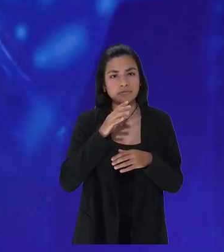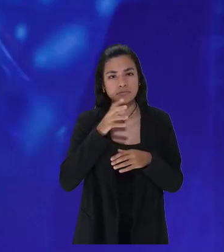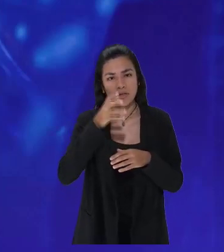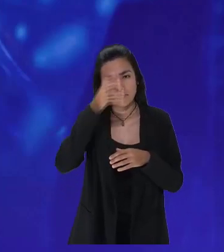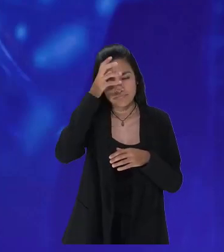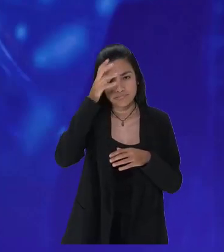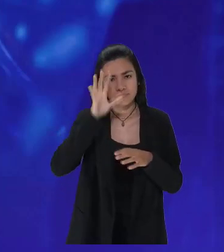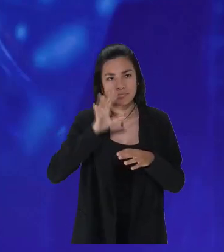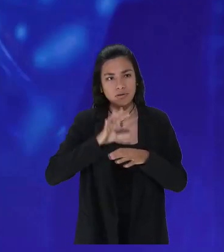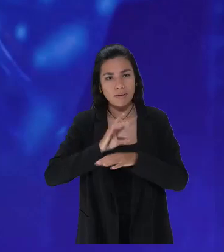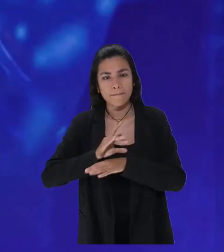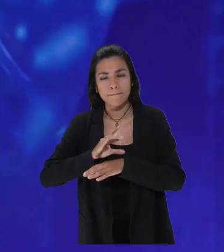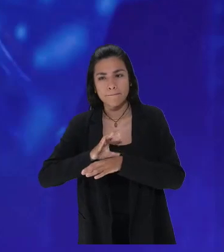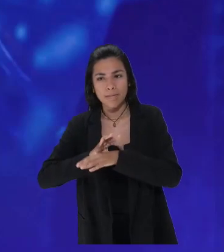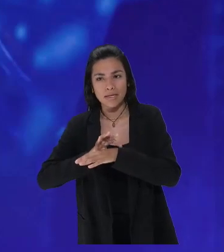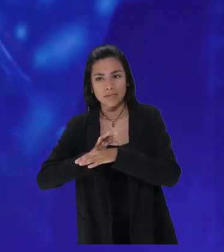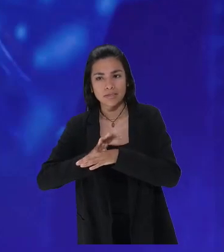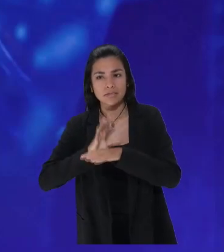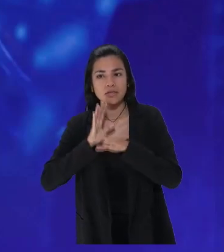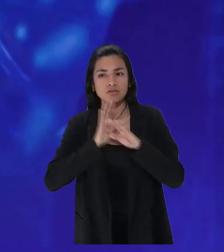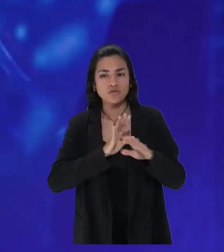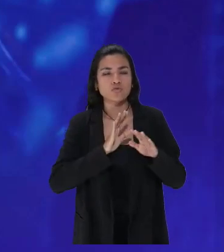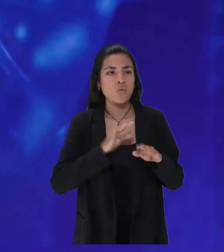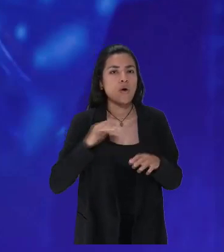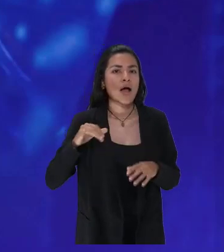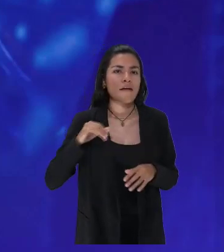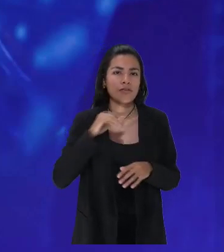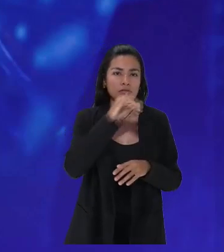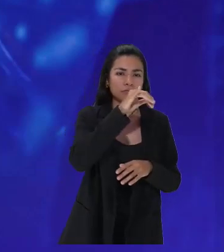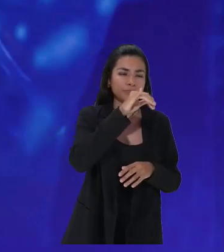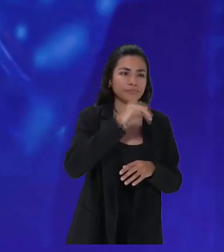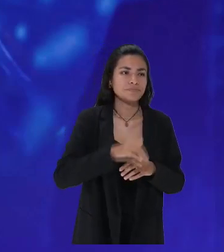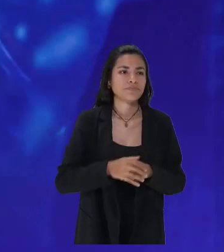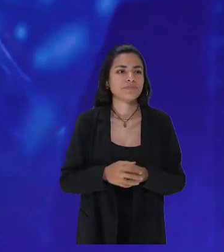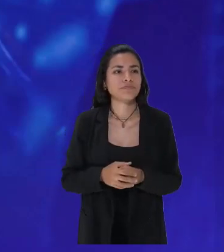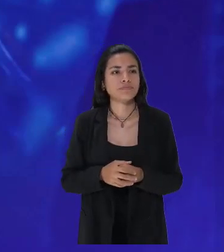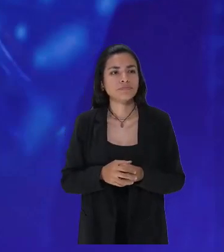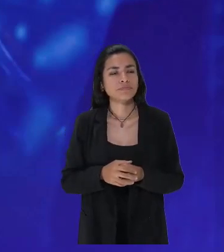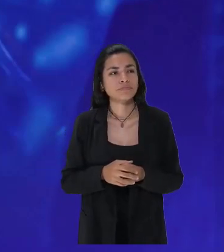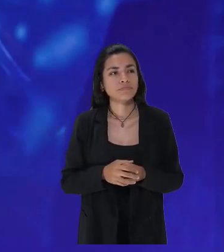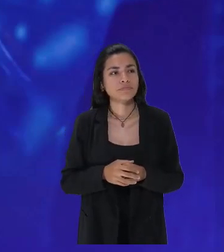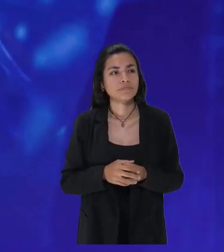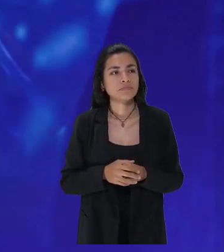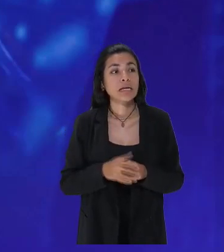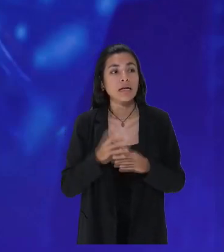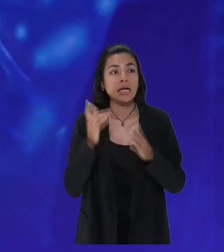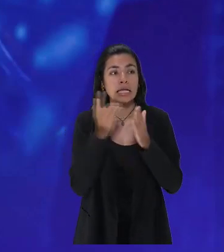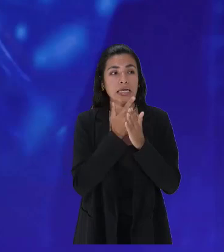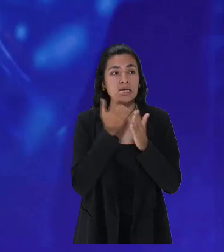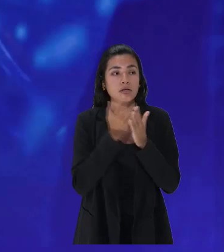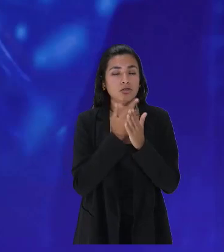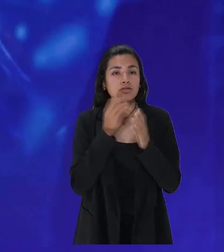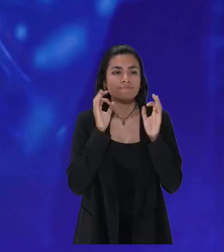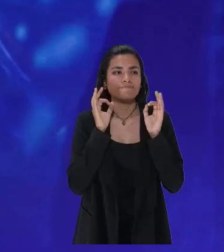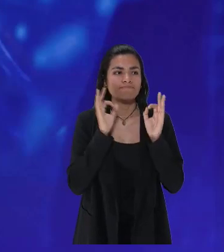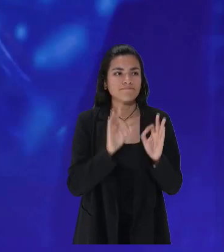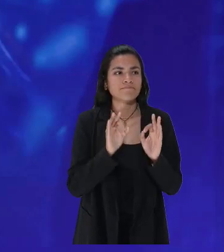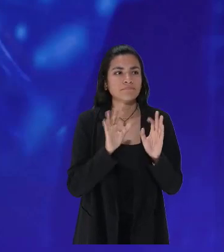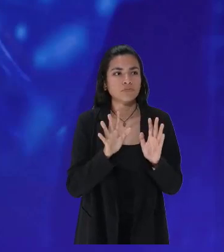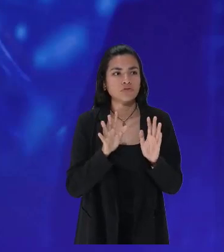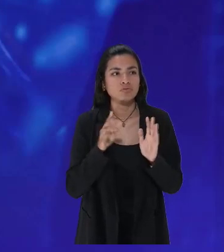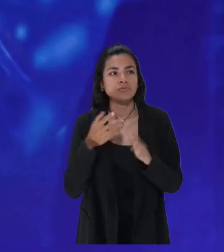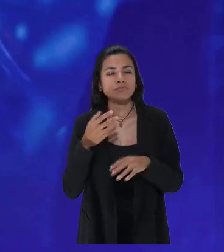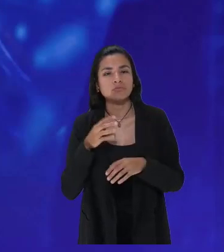una técnica que la medicina adoptó de la aviación. Hay un libro muy bueno que se llama El Checklist Manifiesto, en donde un cirujano y